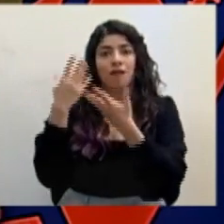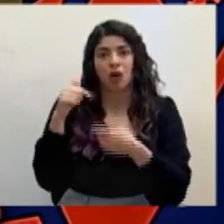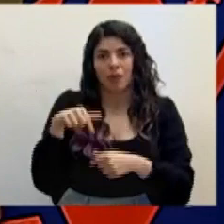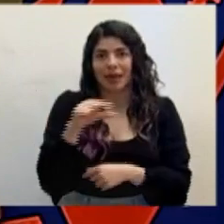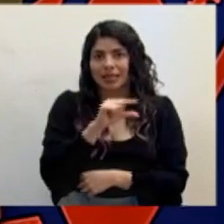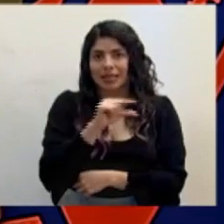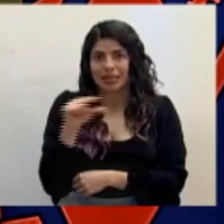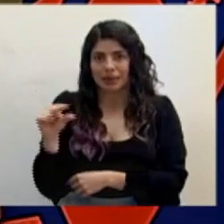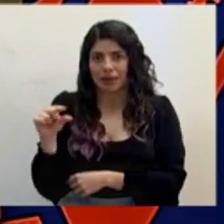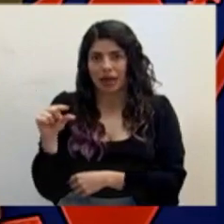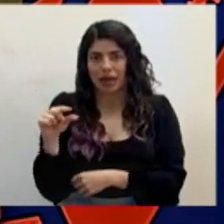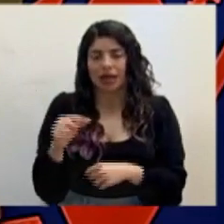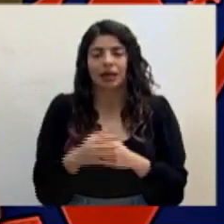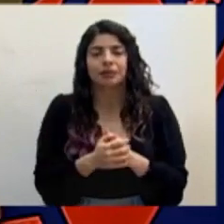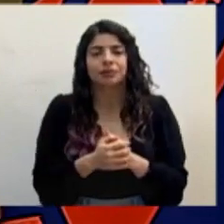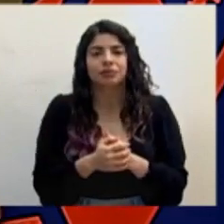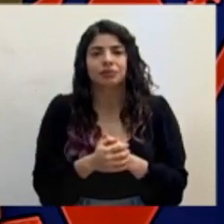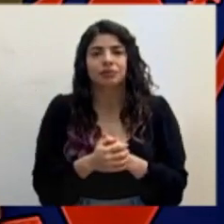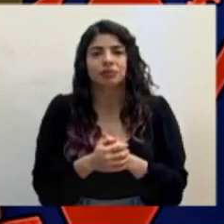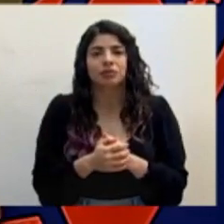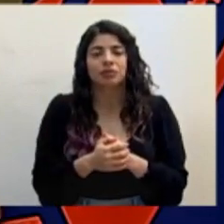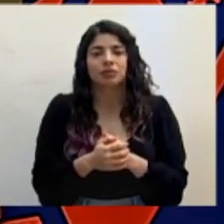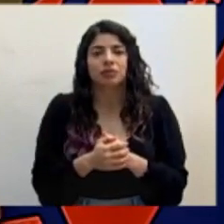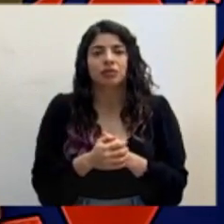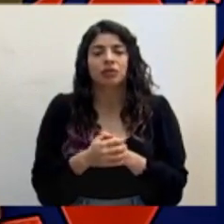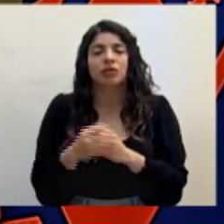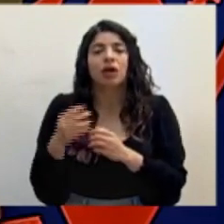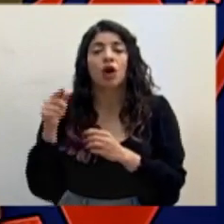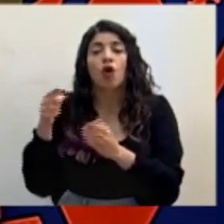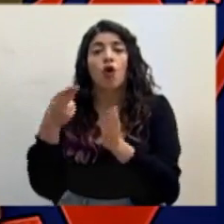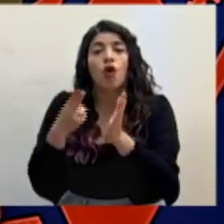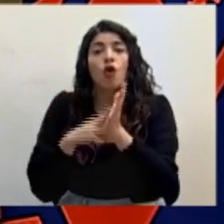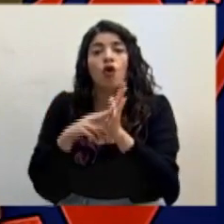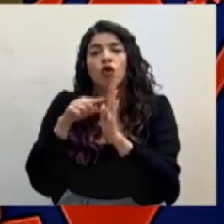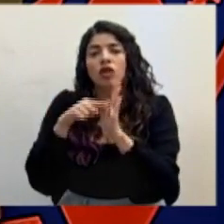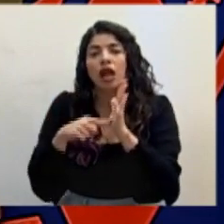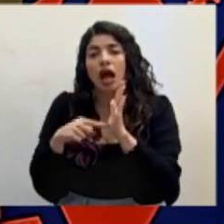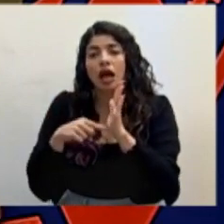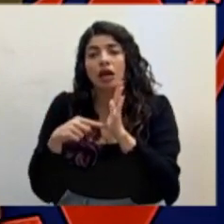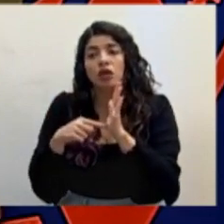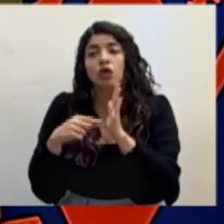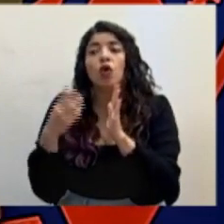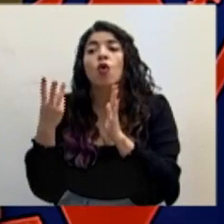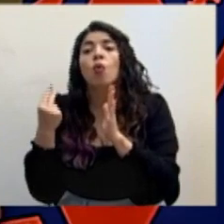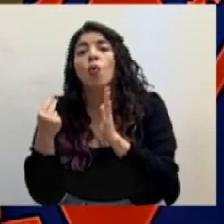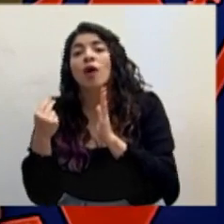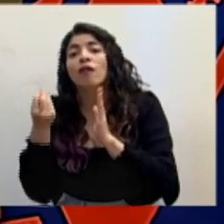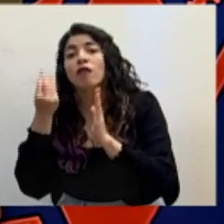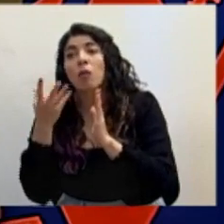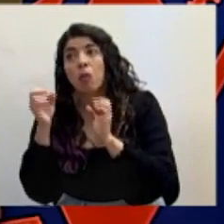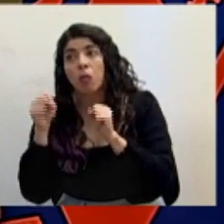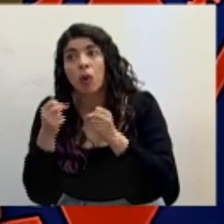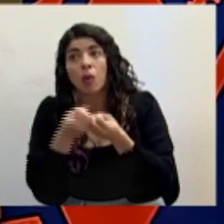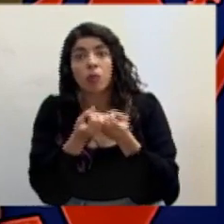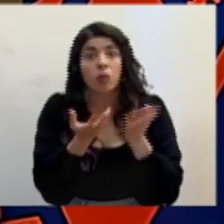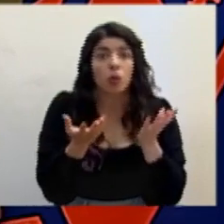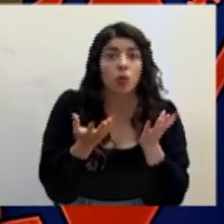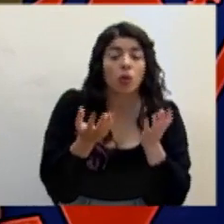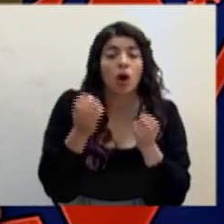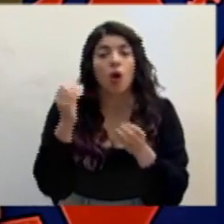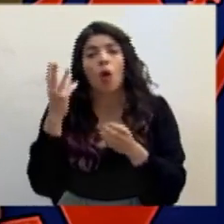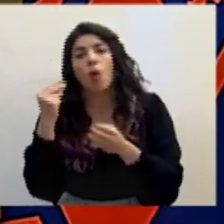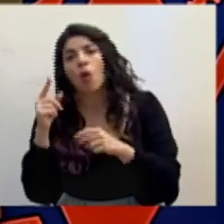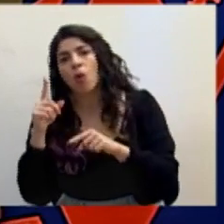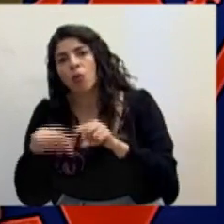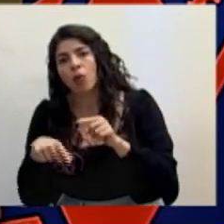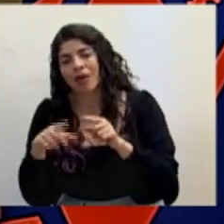semana los alcances del contrato que van a poder hacerse públicos por parte de la Comisión Nacional de